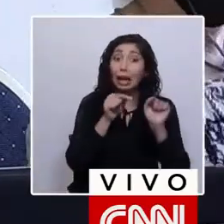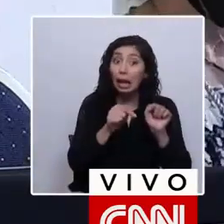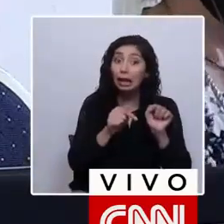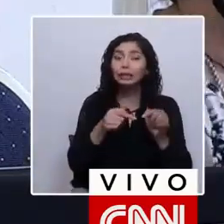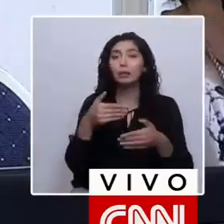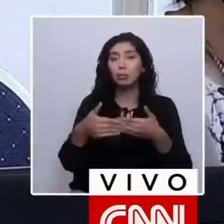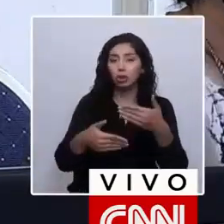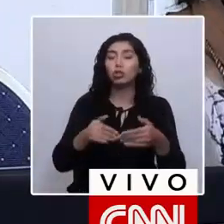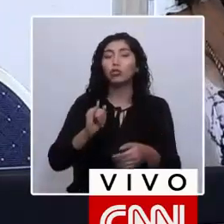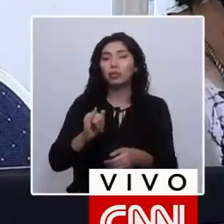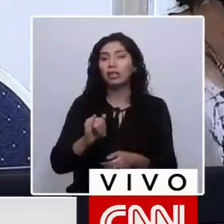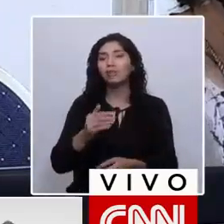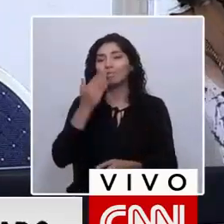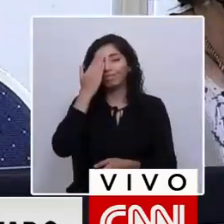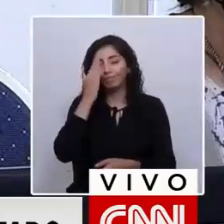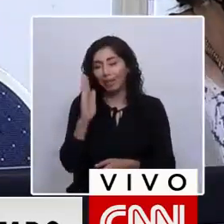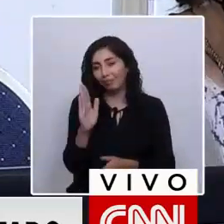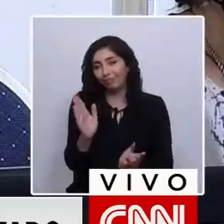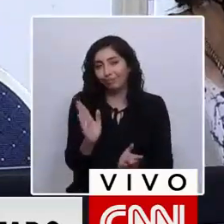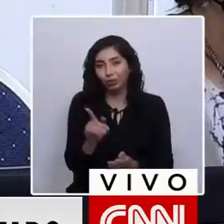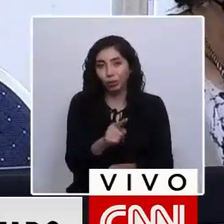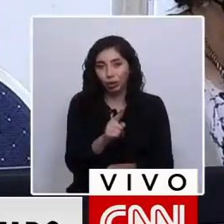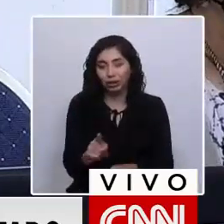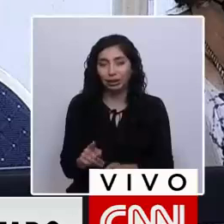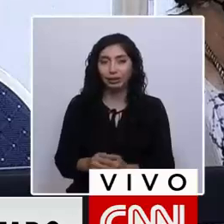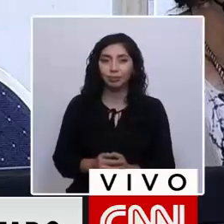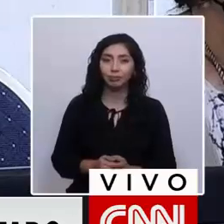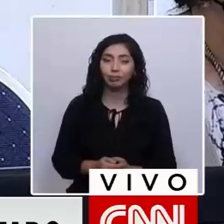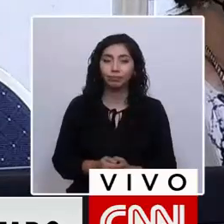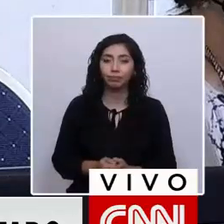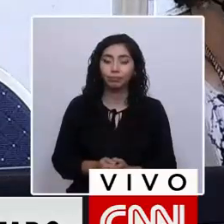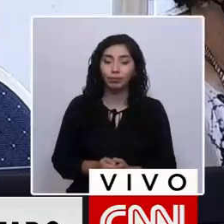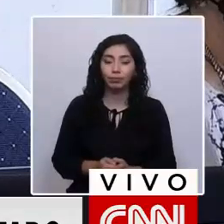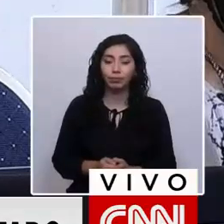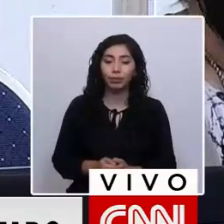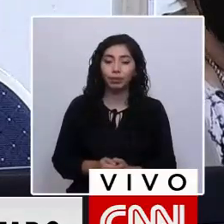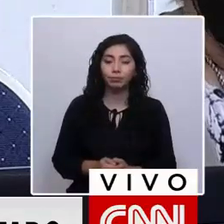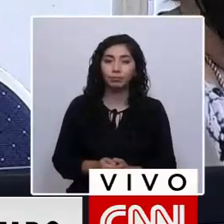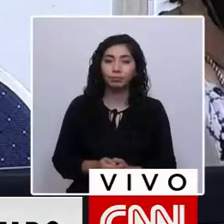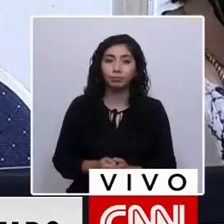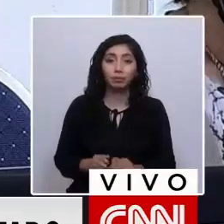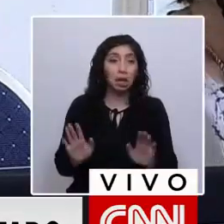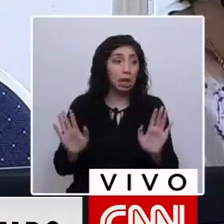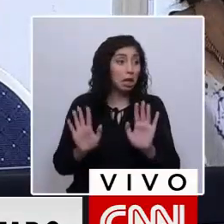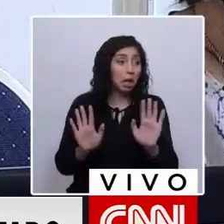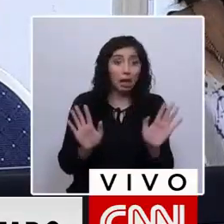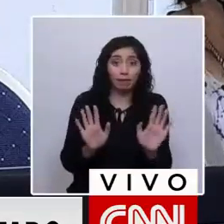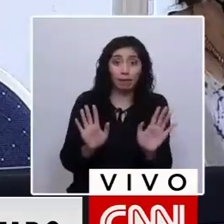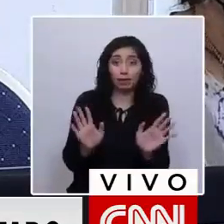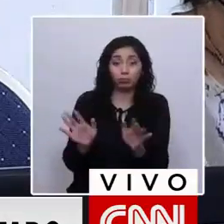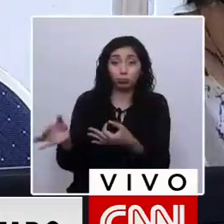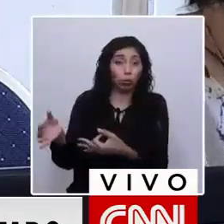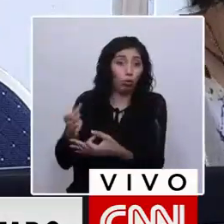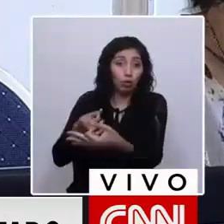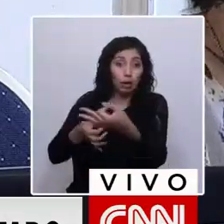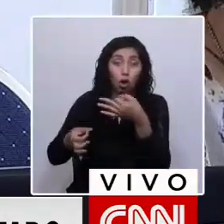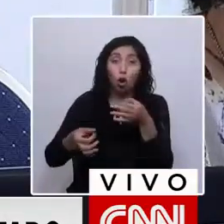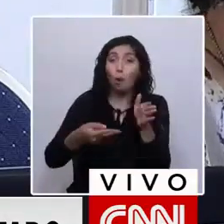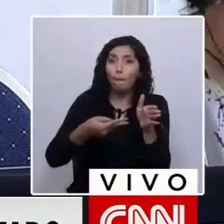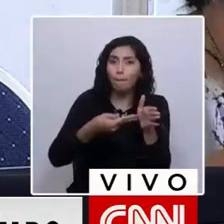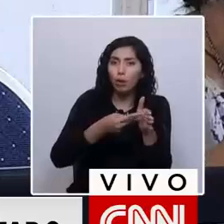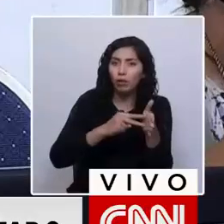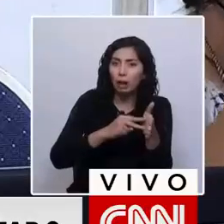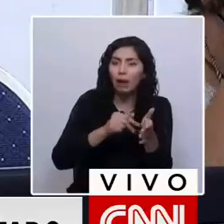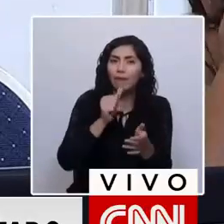Bueno, y nos vamos rápidamente a la Convención Constitucional porque a esta hora, como les contábamos, ya se ha comenzado el proceso de votación